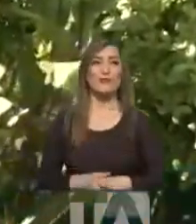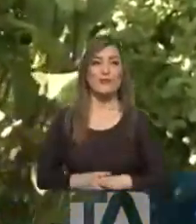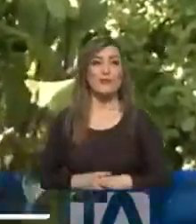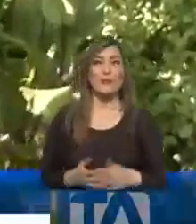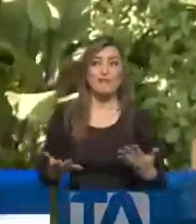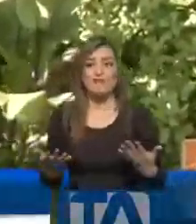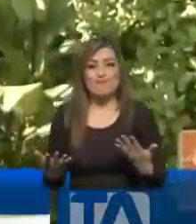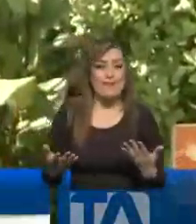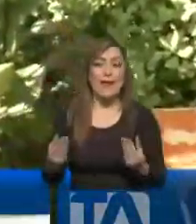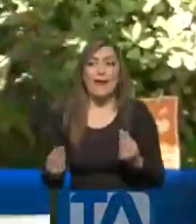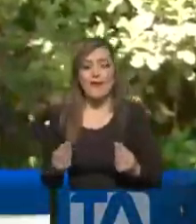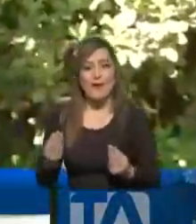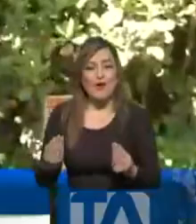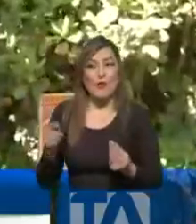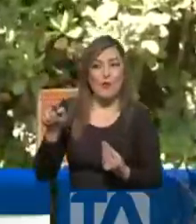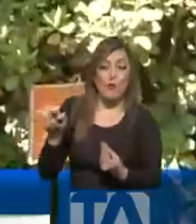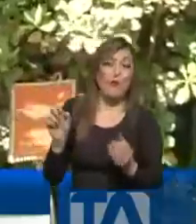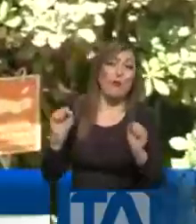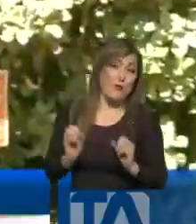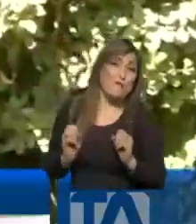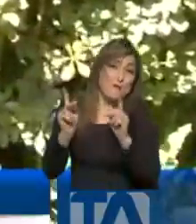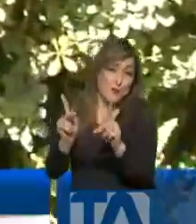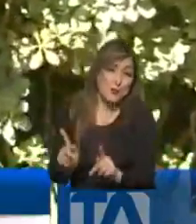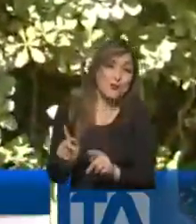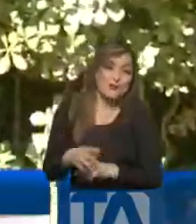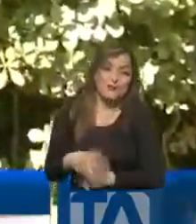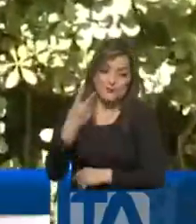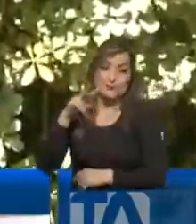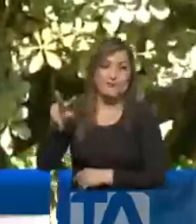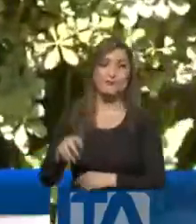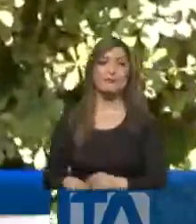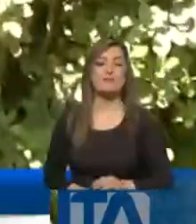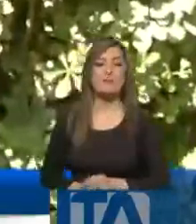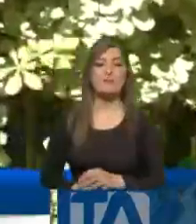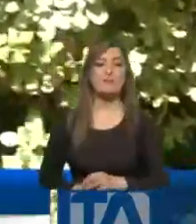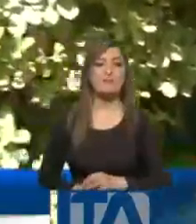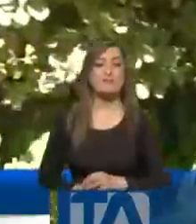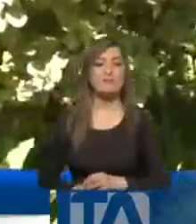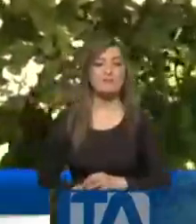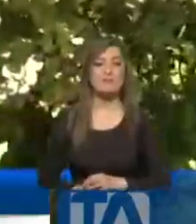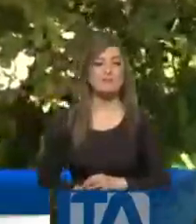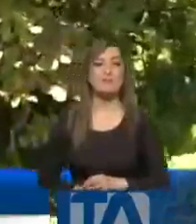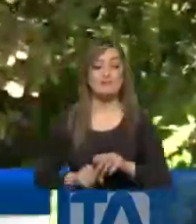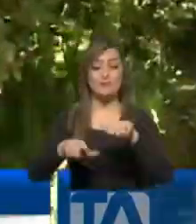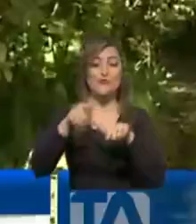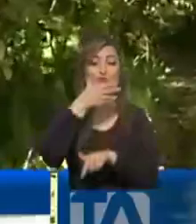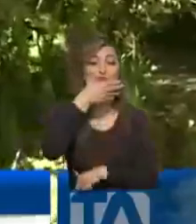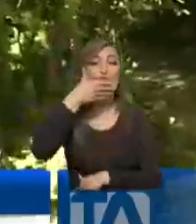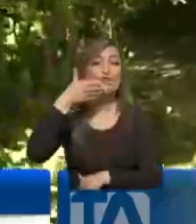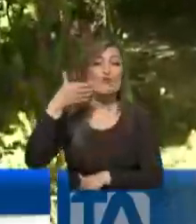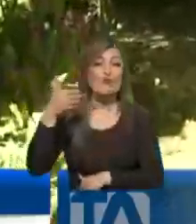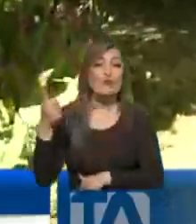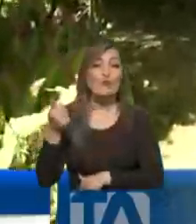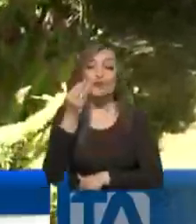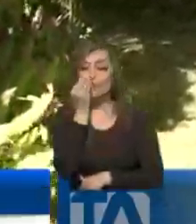pueden encontrar aquí? Tienen un sinnúmero de opciones. Así como lo están viendo, en este lugar está la mejor colección